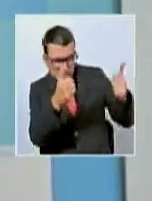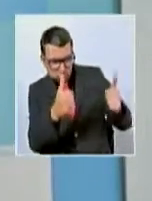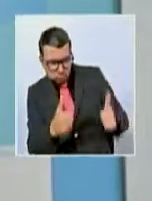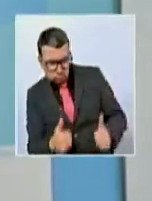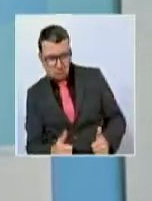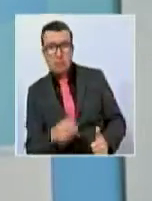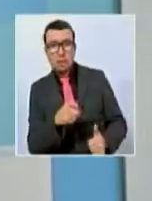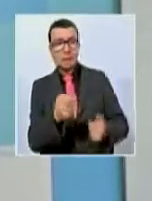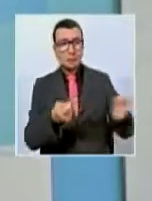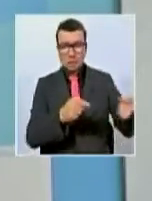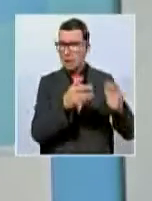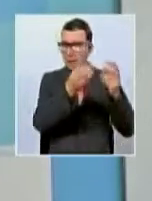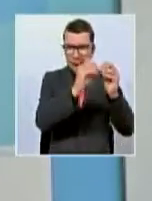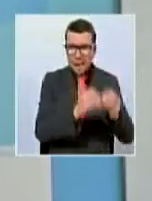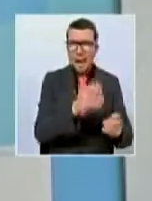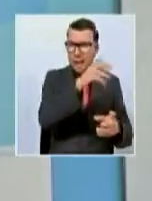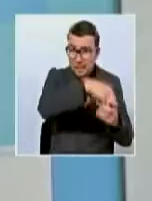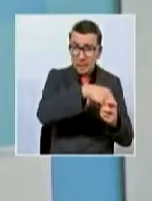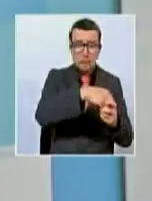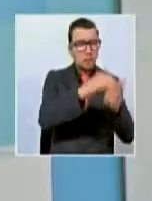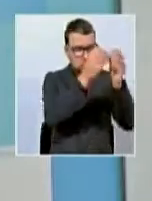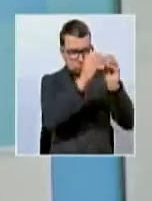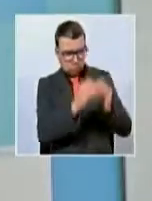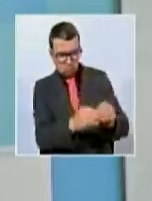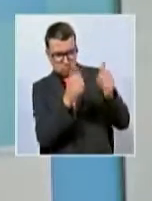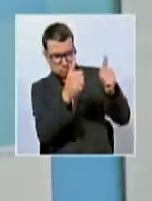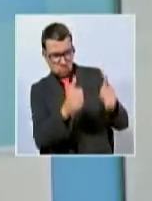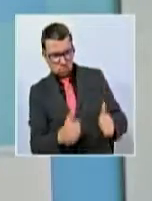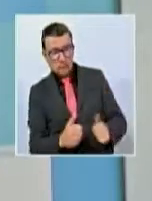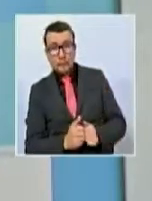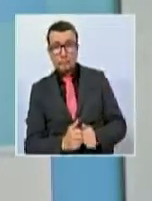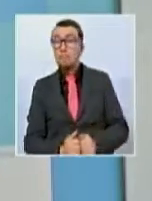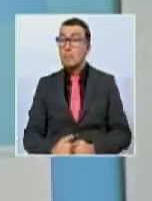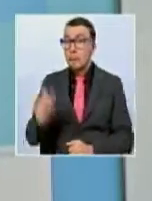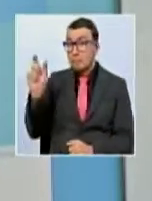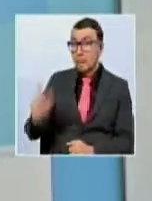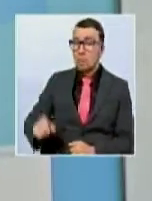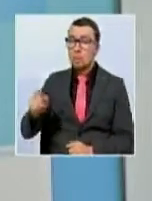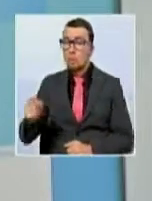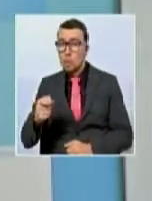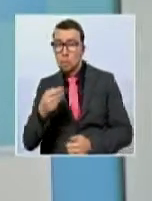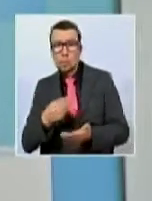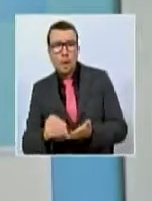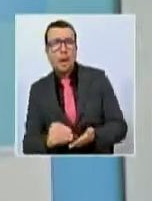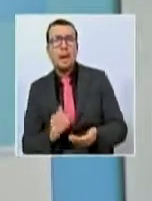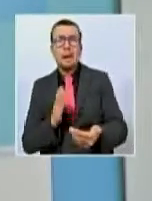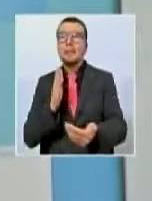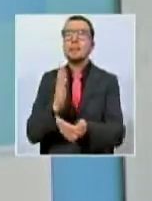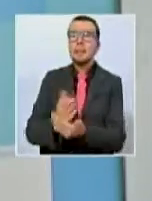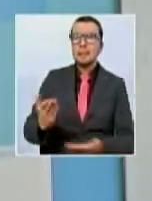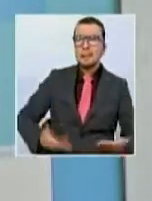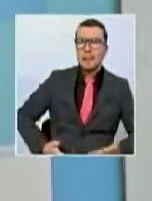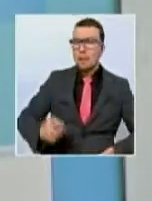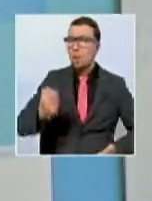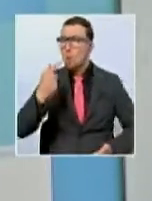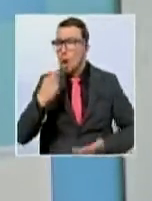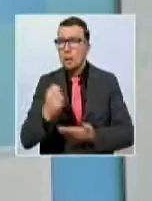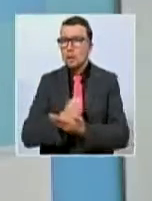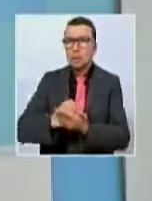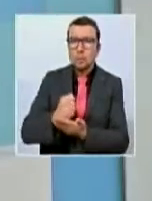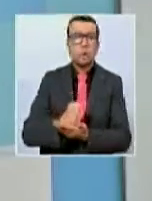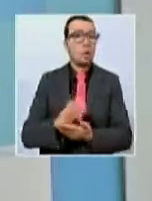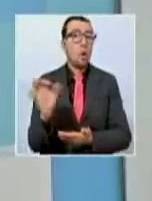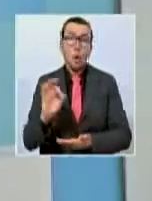efectividad, de todo lo que hace en ese laboratorio. Entonces, el consumidor final, cuando se acerca a una tienda naturista o una droguería, o cuando le